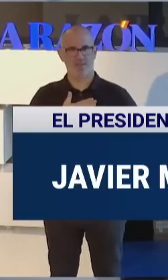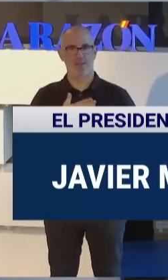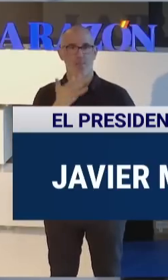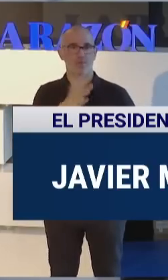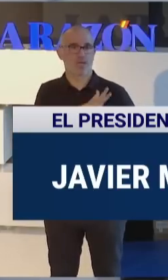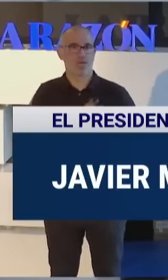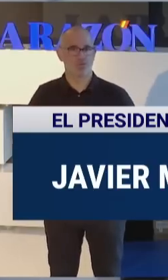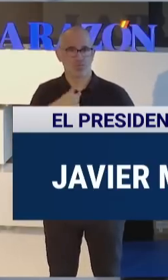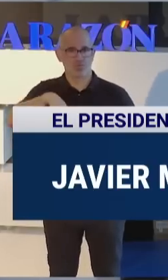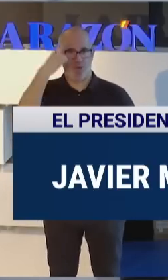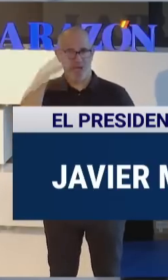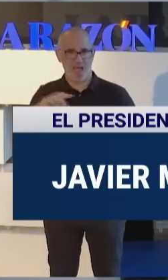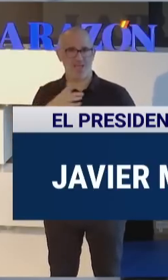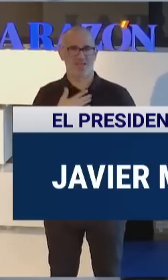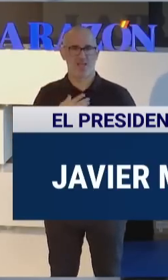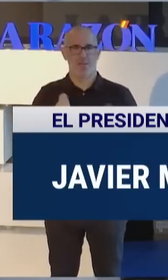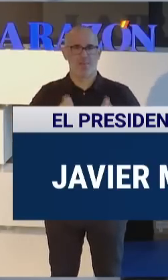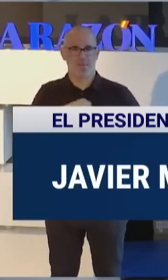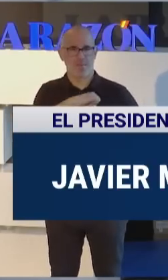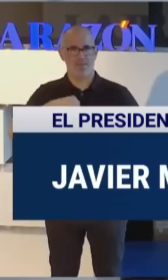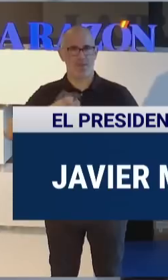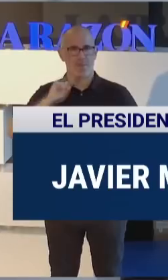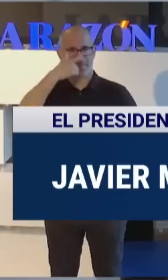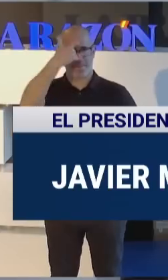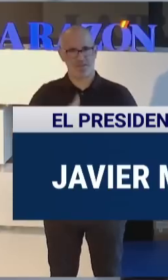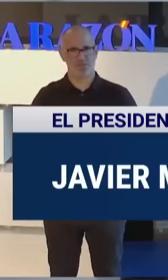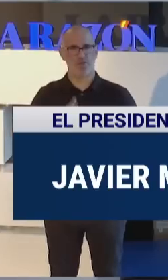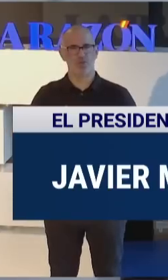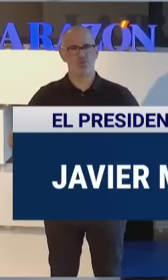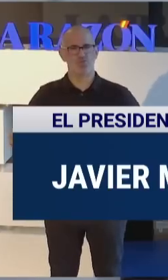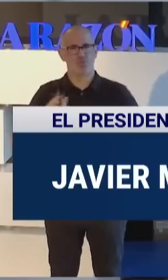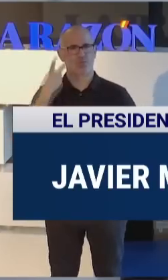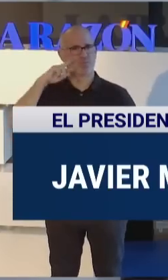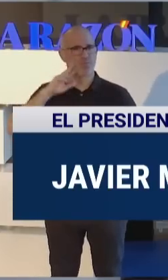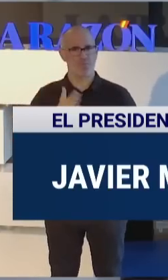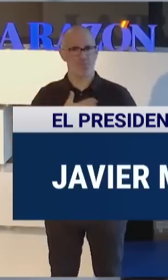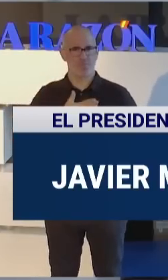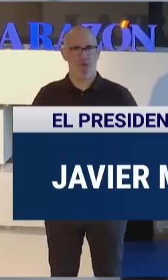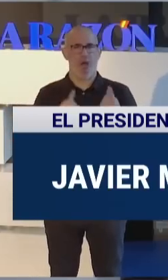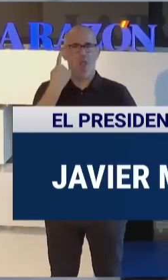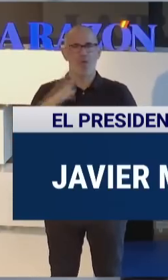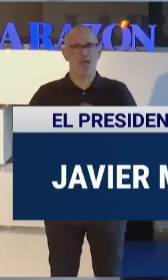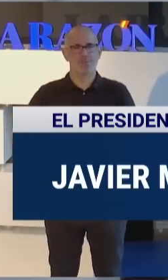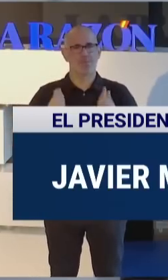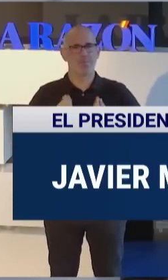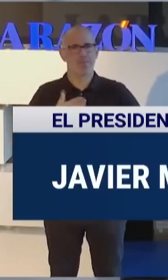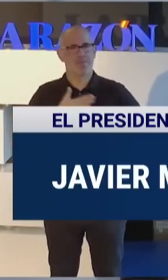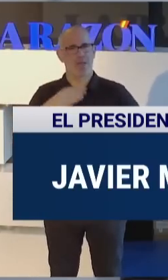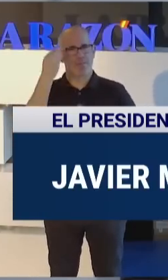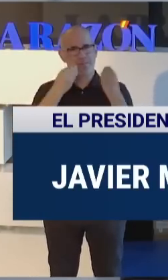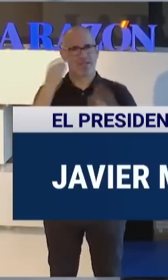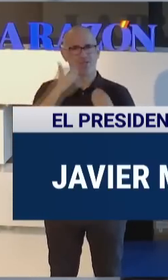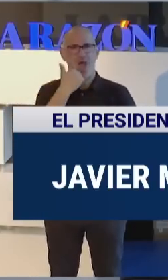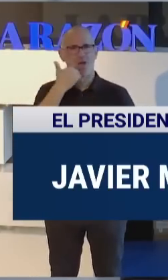una biografía. Hay una que es en primera persona, que es, digo, donde yo cuento algunos aspectos de mi vida que creo que